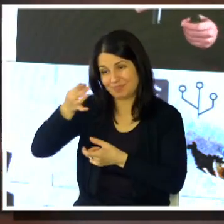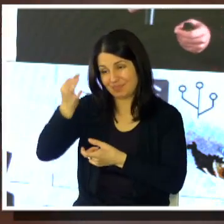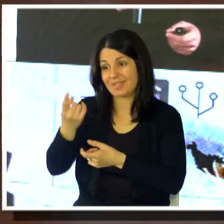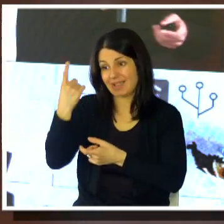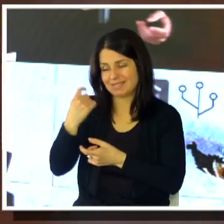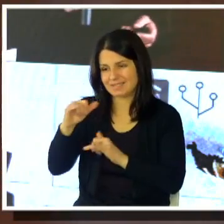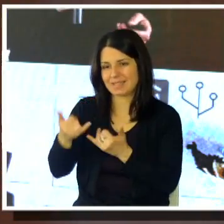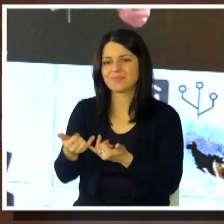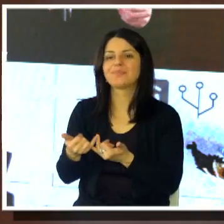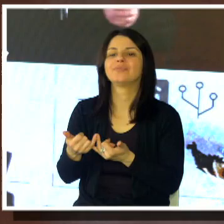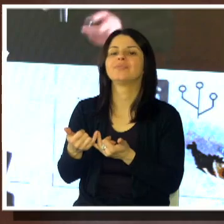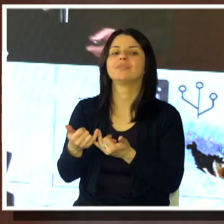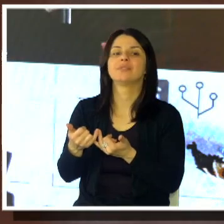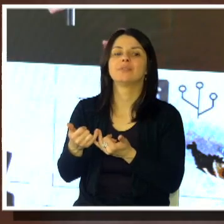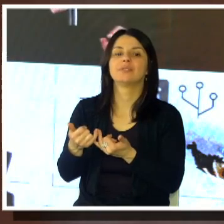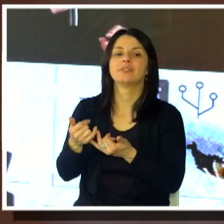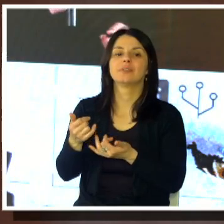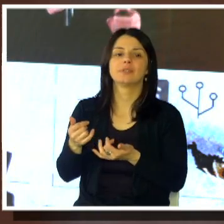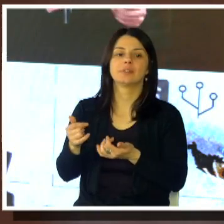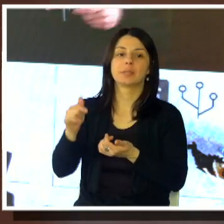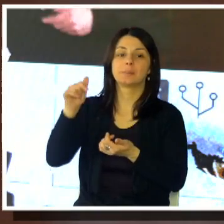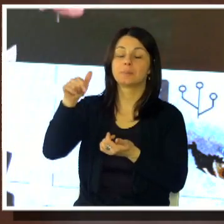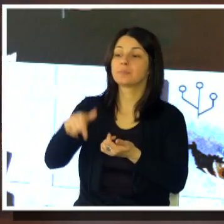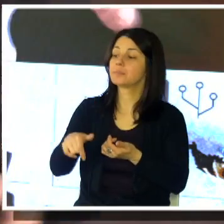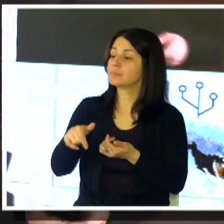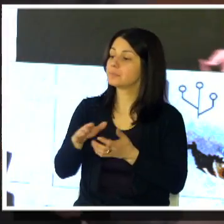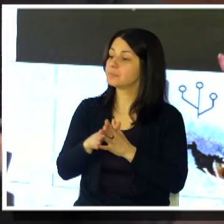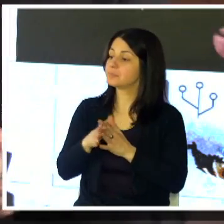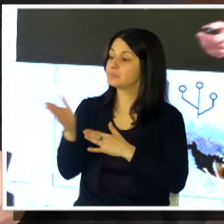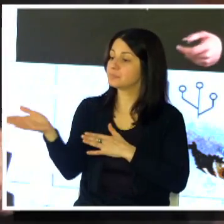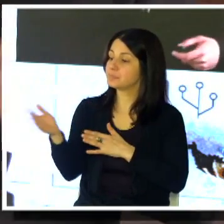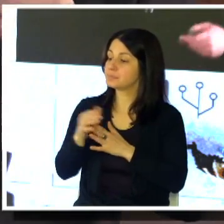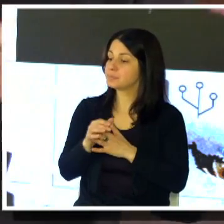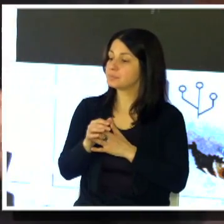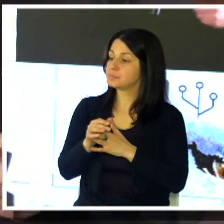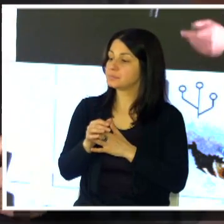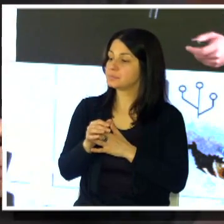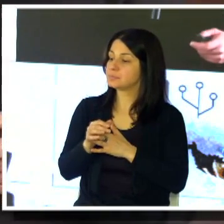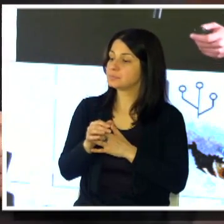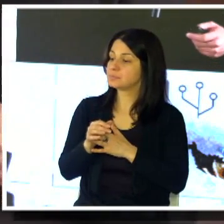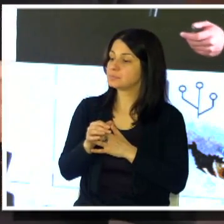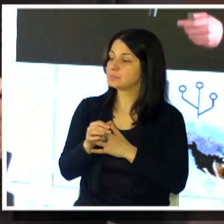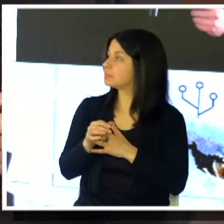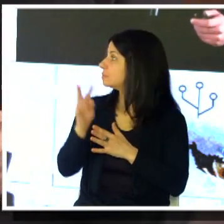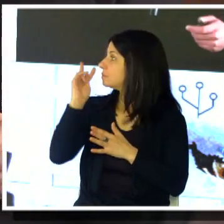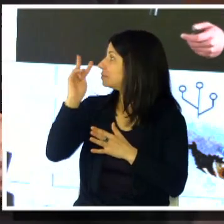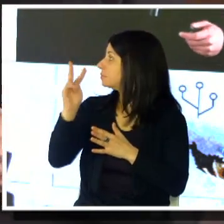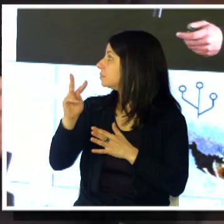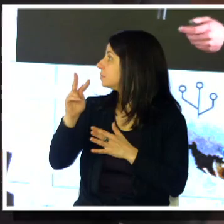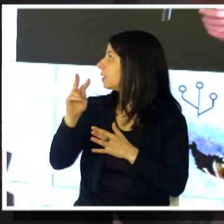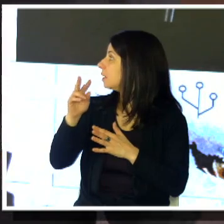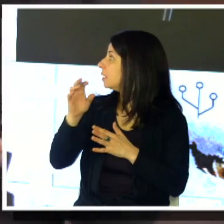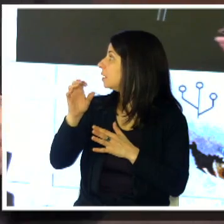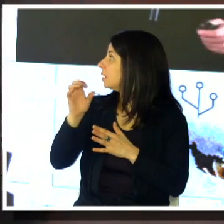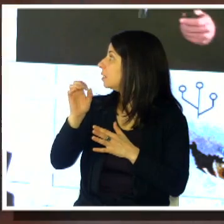ayer. Y bueno, acá tenemos esta vista, que es sobre sonómetros.